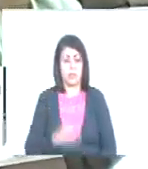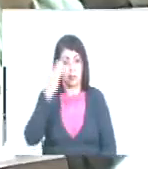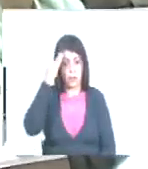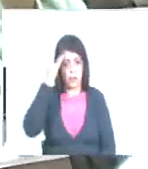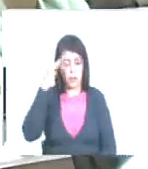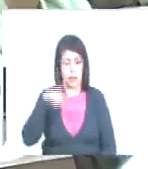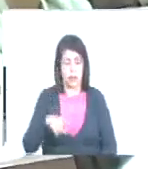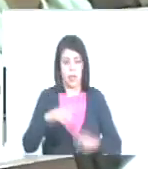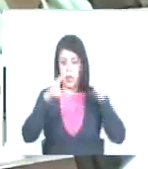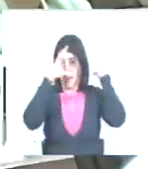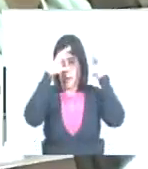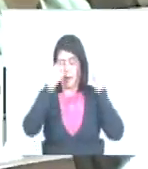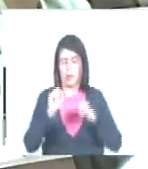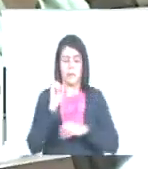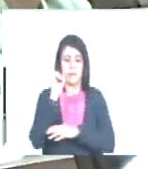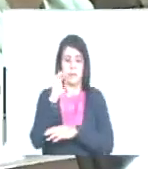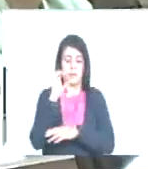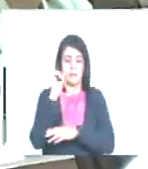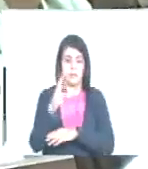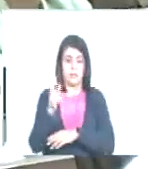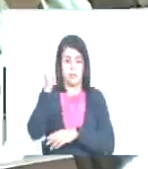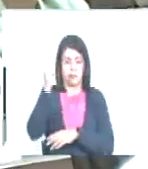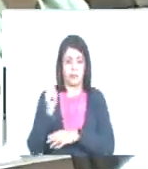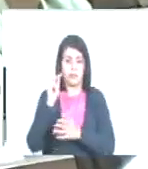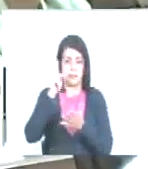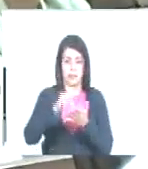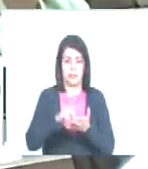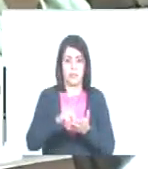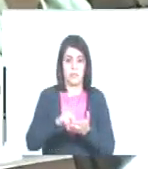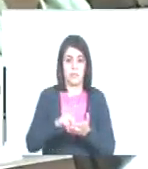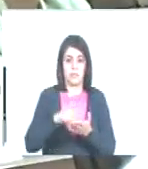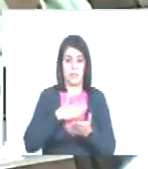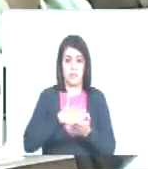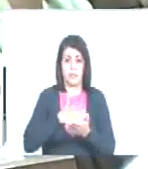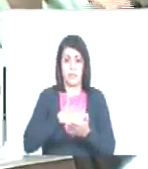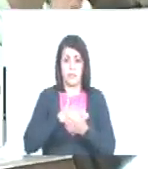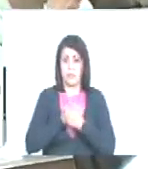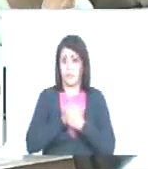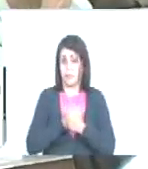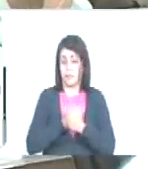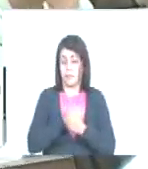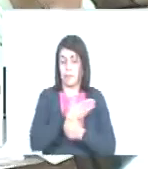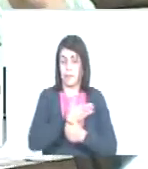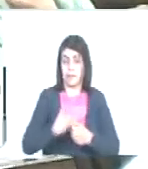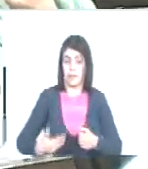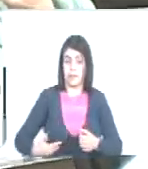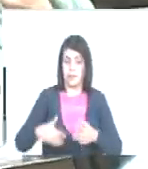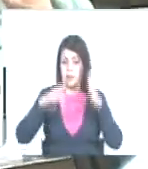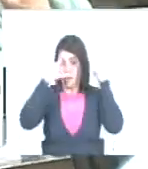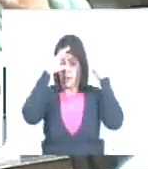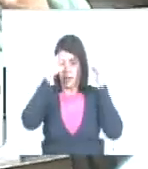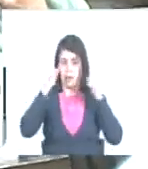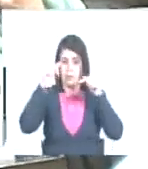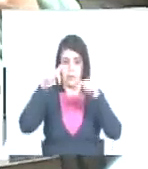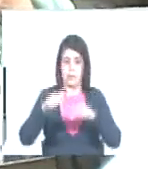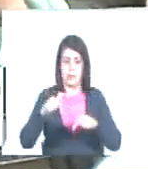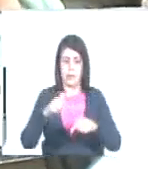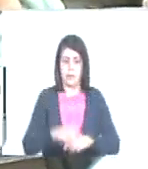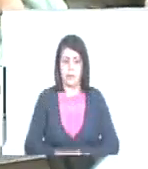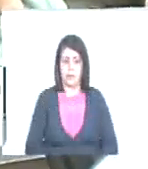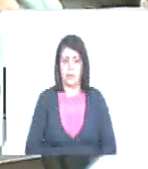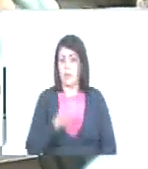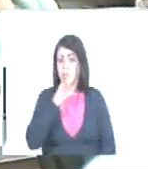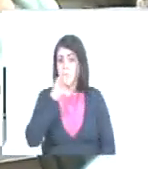así, un embajador parlamentario o un parlamentario embajador, mi querido presidente. Bueno, al final, un embajador. Y